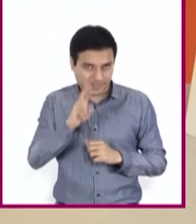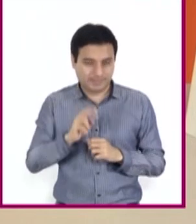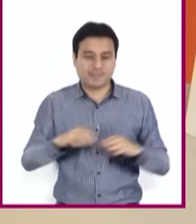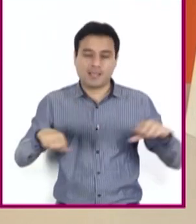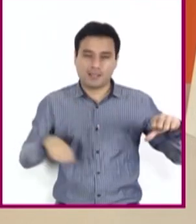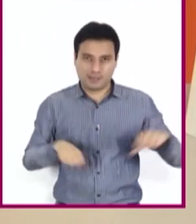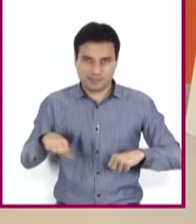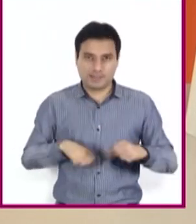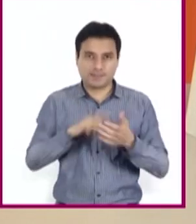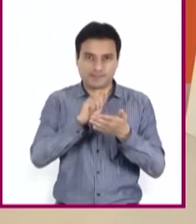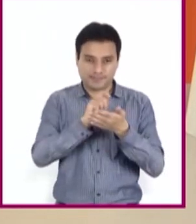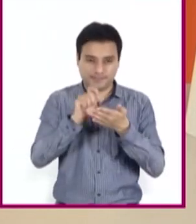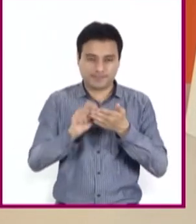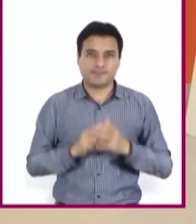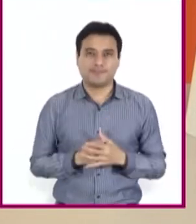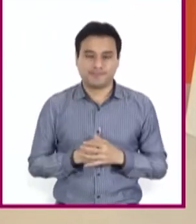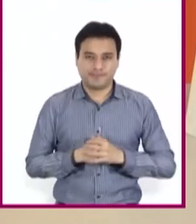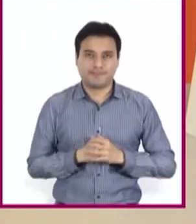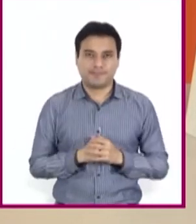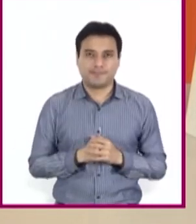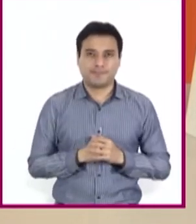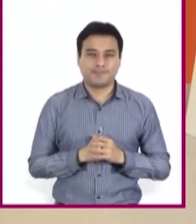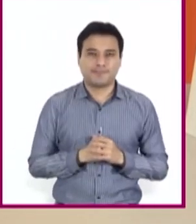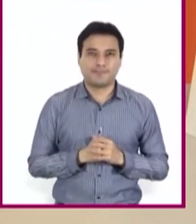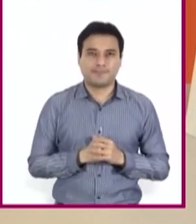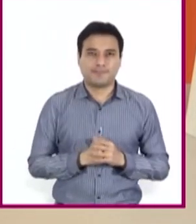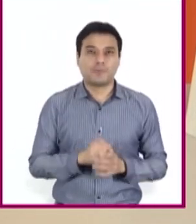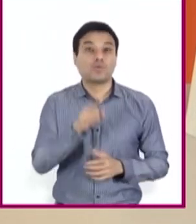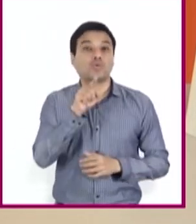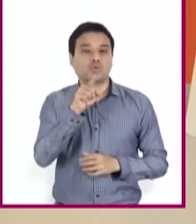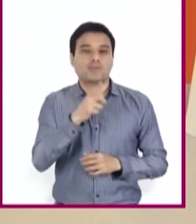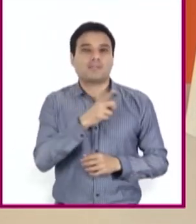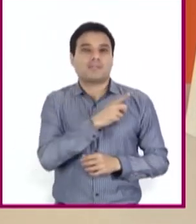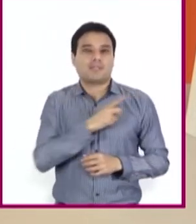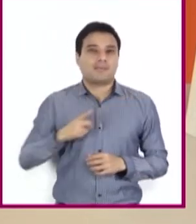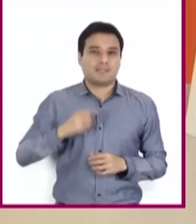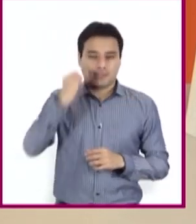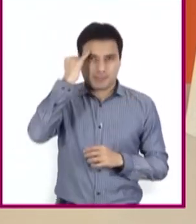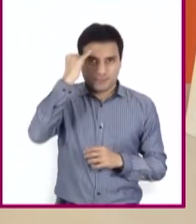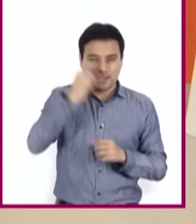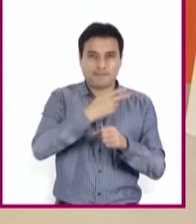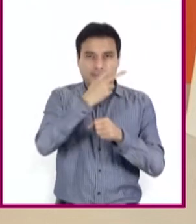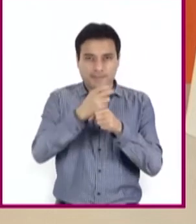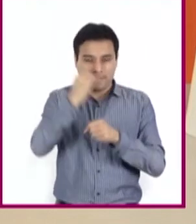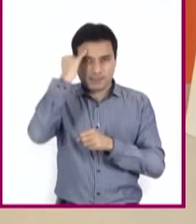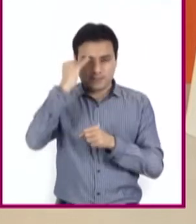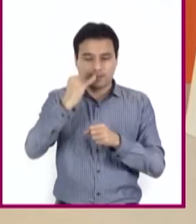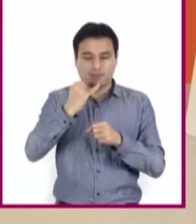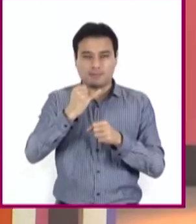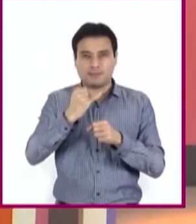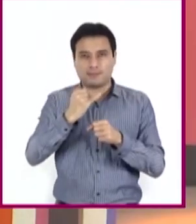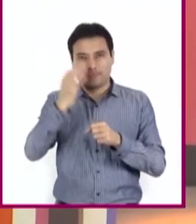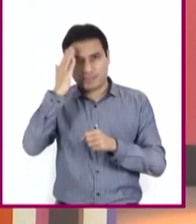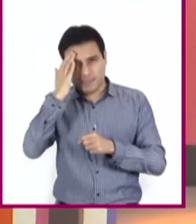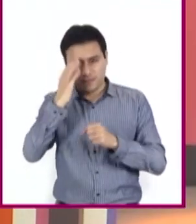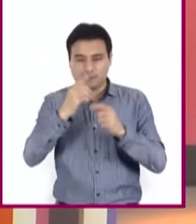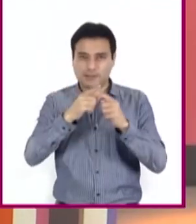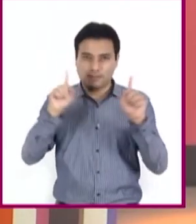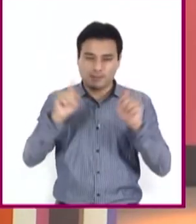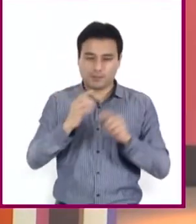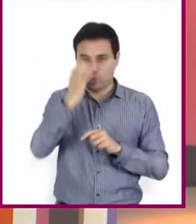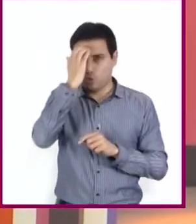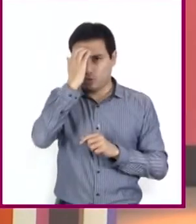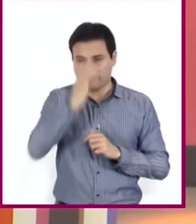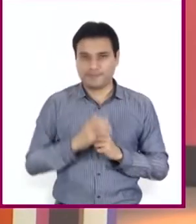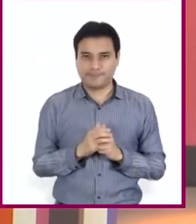las actividades relacionadas con diferenciar ideas primarias de secundarias. Agradezco mucho